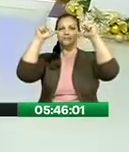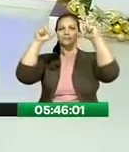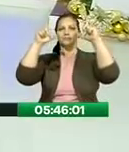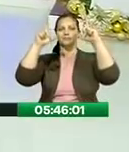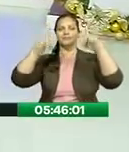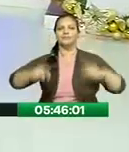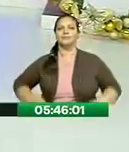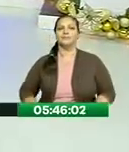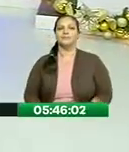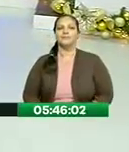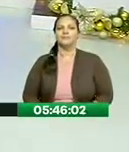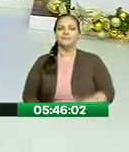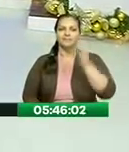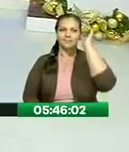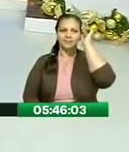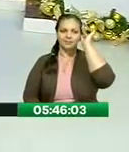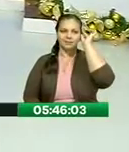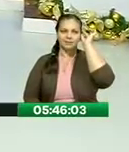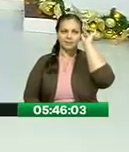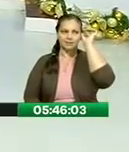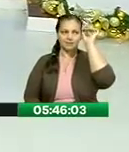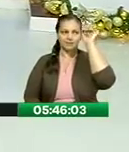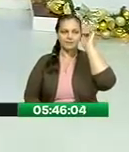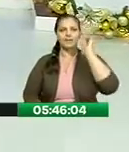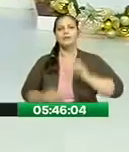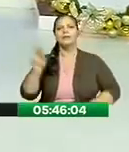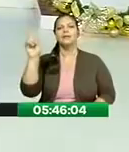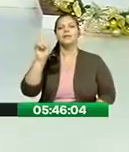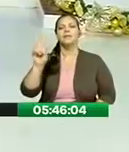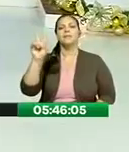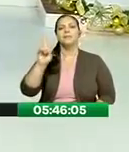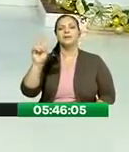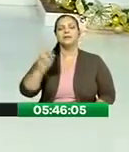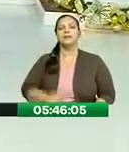Morde la noticia correspondiente a este día.